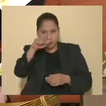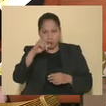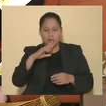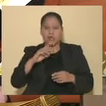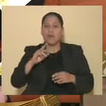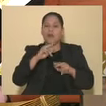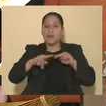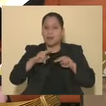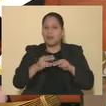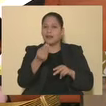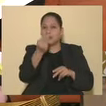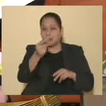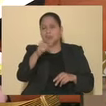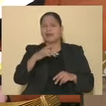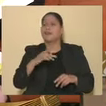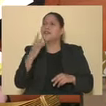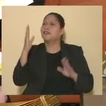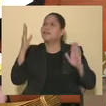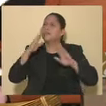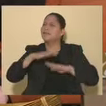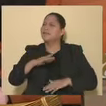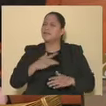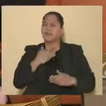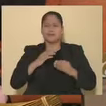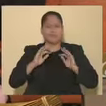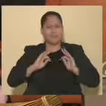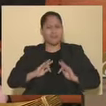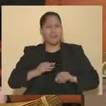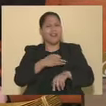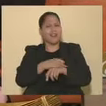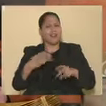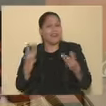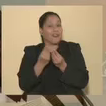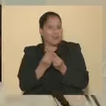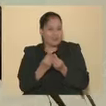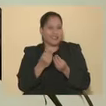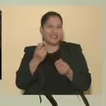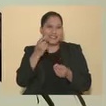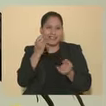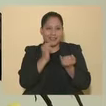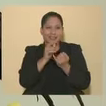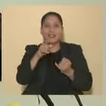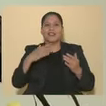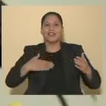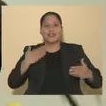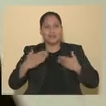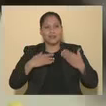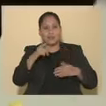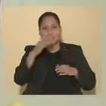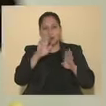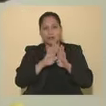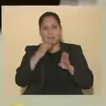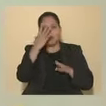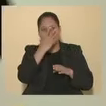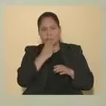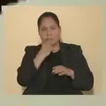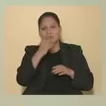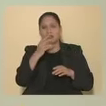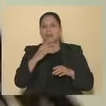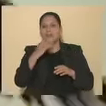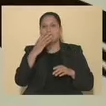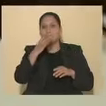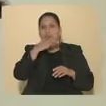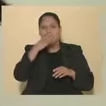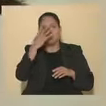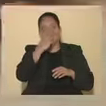los boletos. Pasen un fin de semana a gusto, tranquilo, en familia, por supuesto, y disfrutando de este festival maravilloso. Claro, por supuesto. Oye,